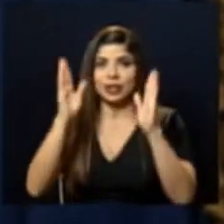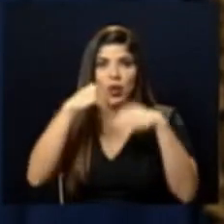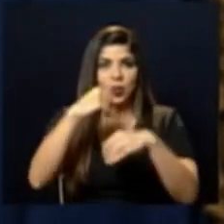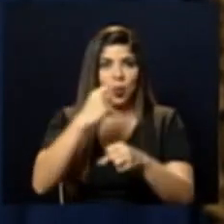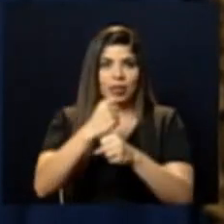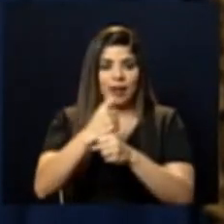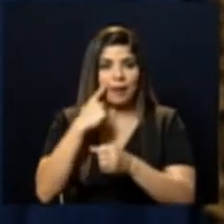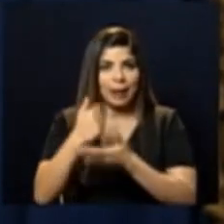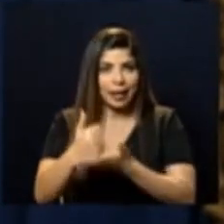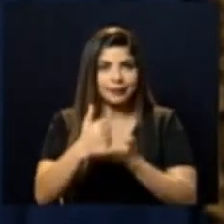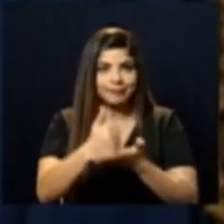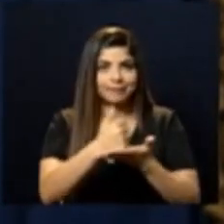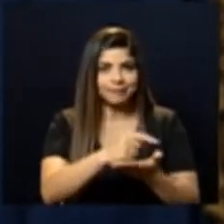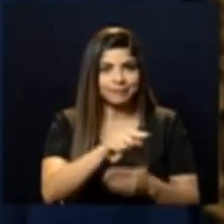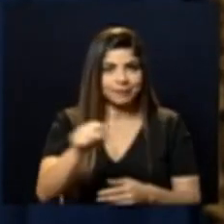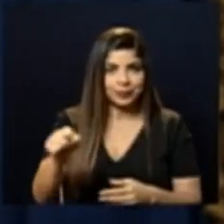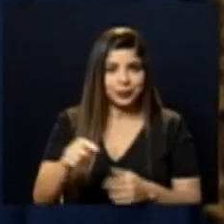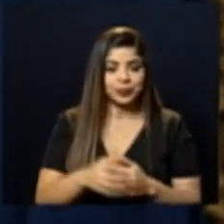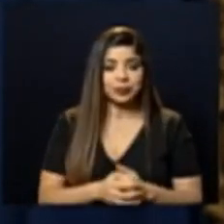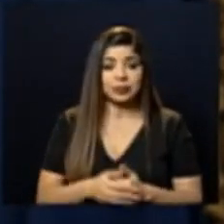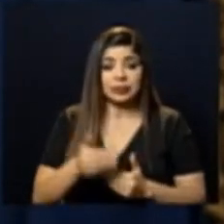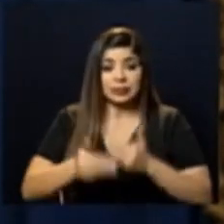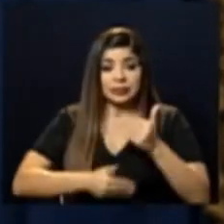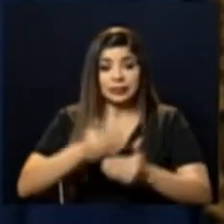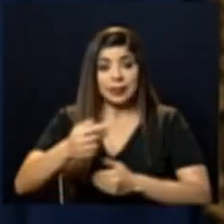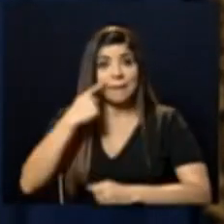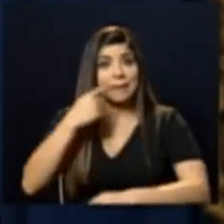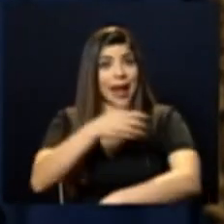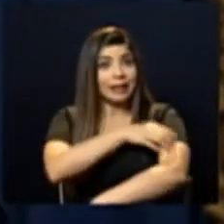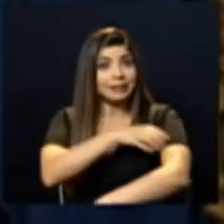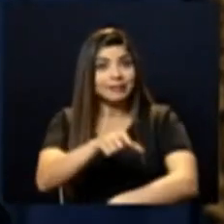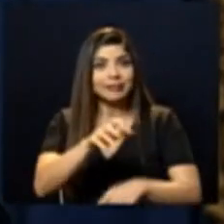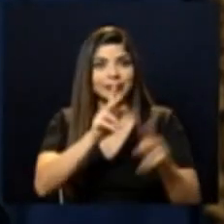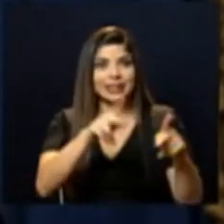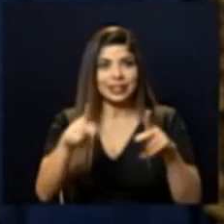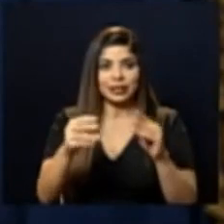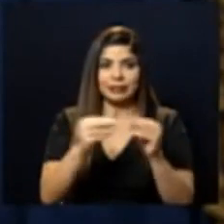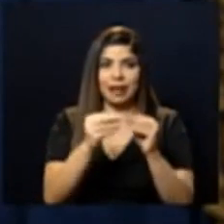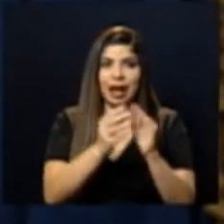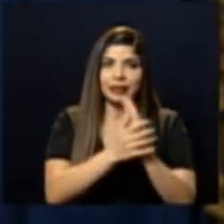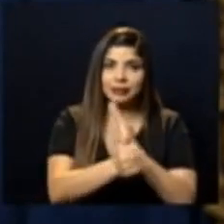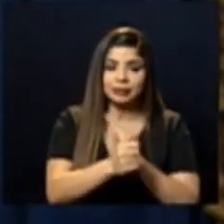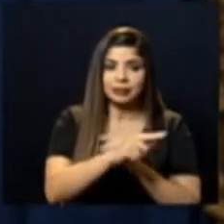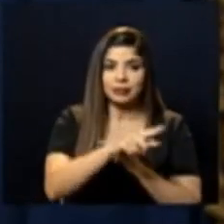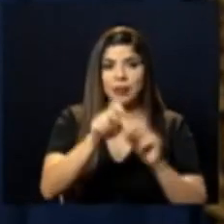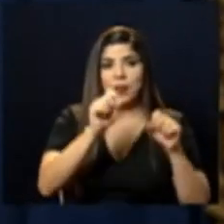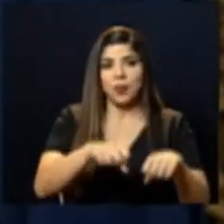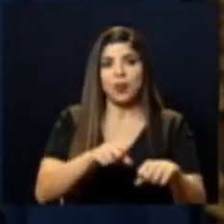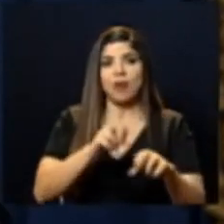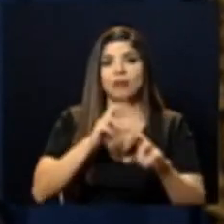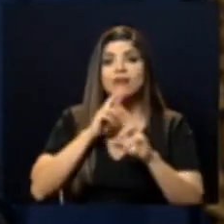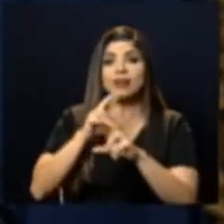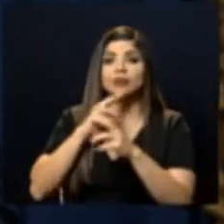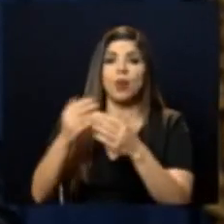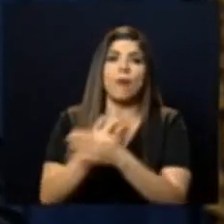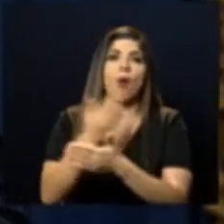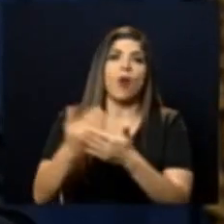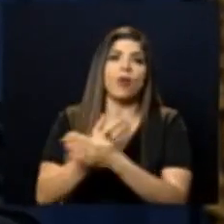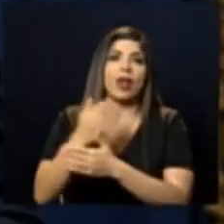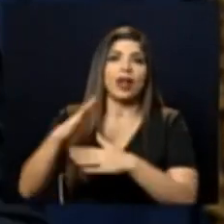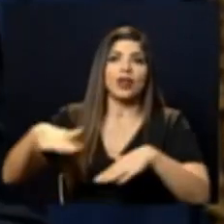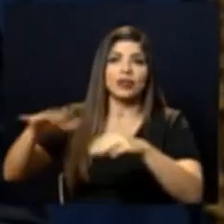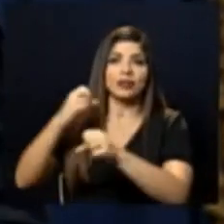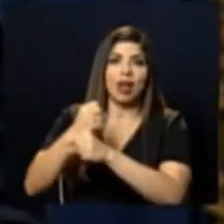desempleada. En la ruta de fortalecer el capital humano para responder a las demandas modernas del